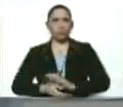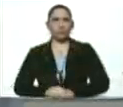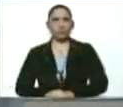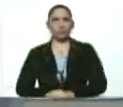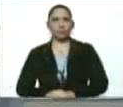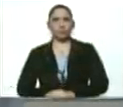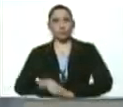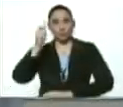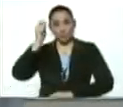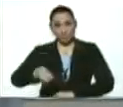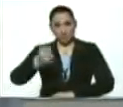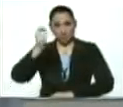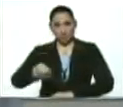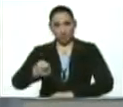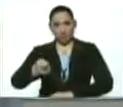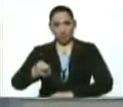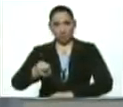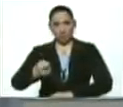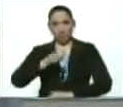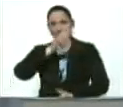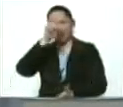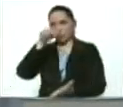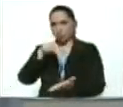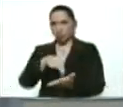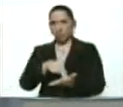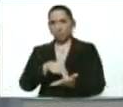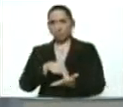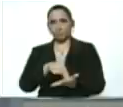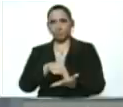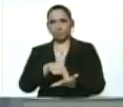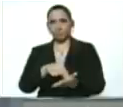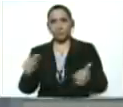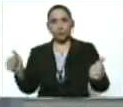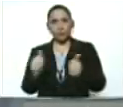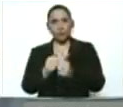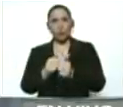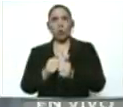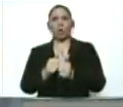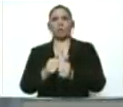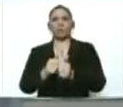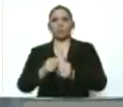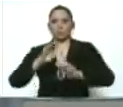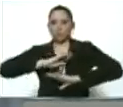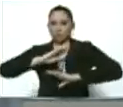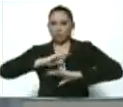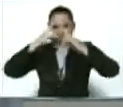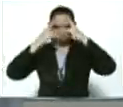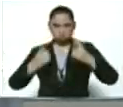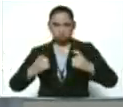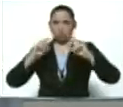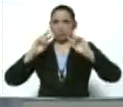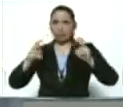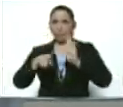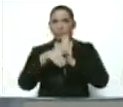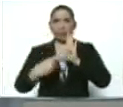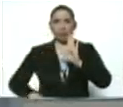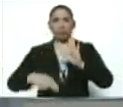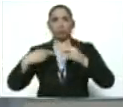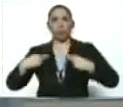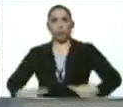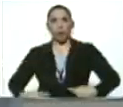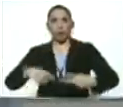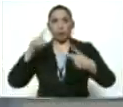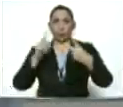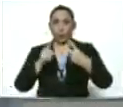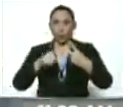Un fiscal nacional con competencia en materia de derechos humanos, uno regional del